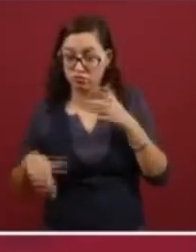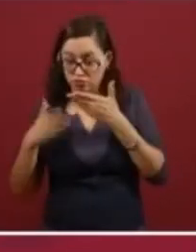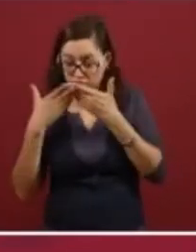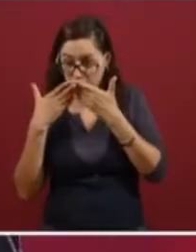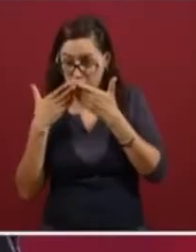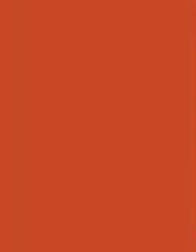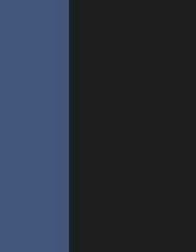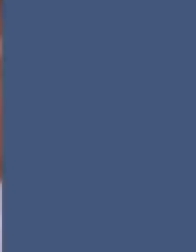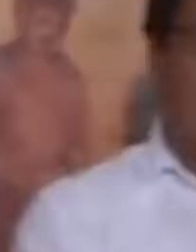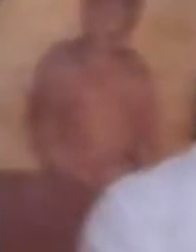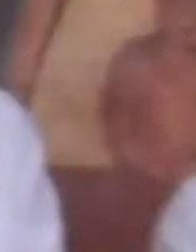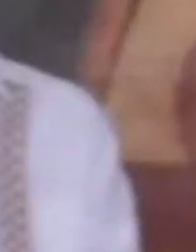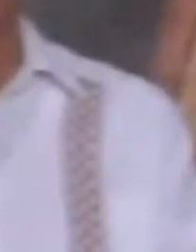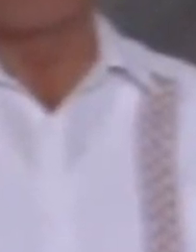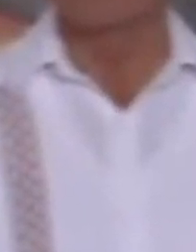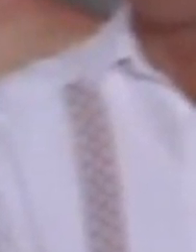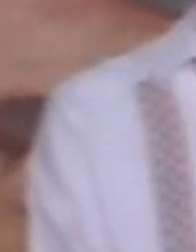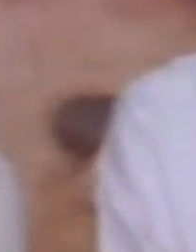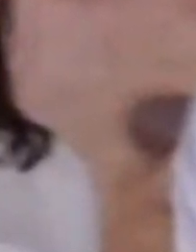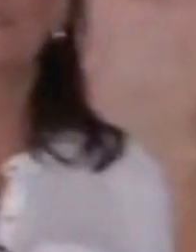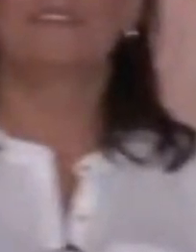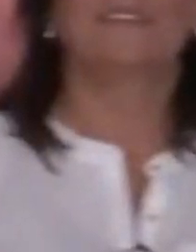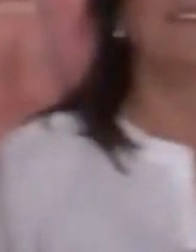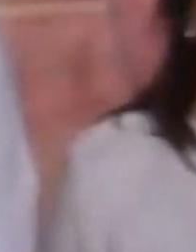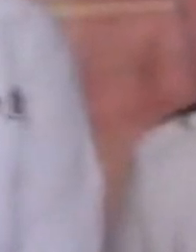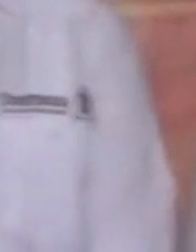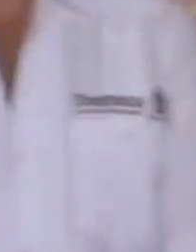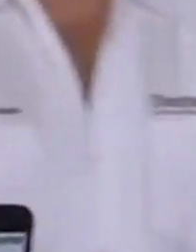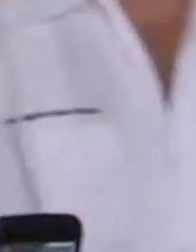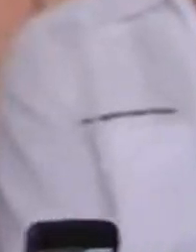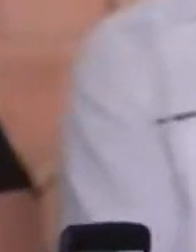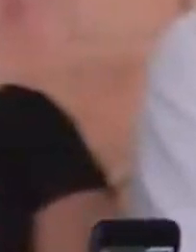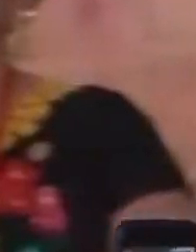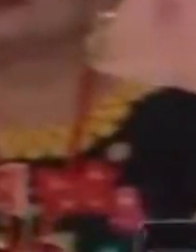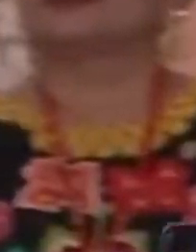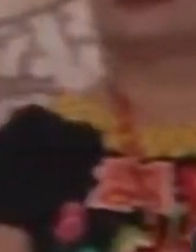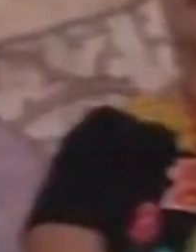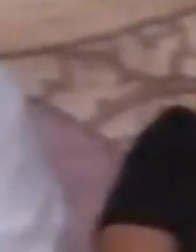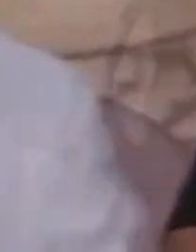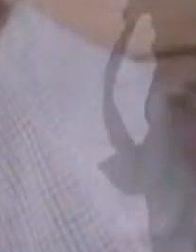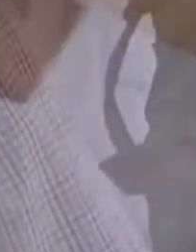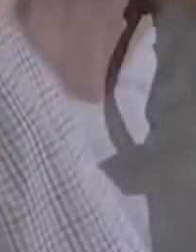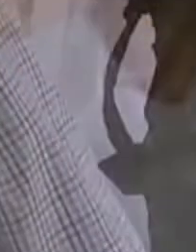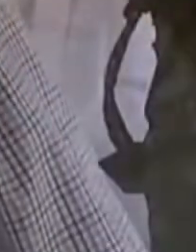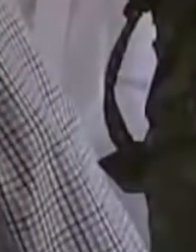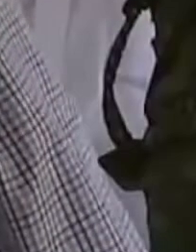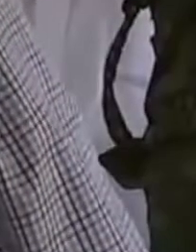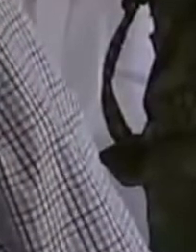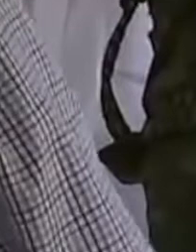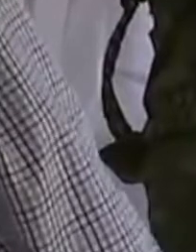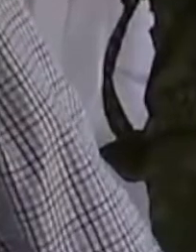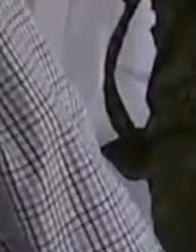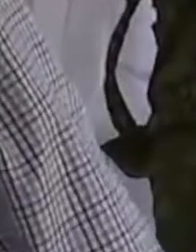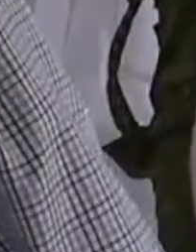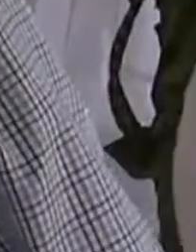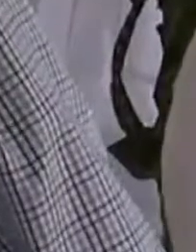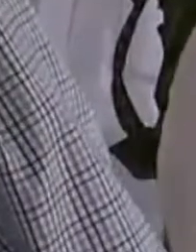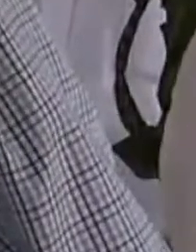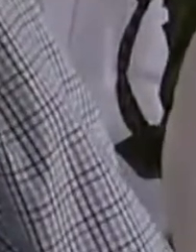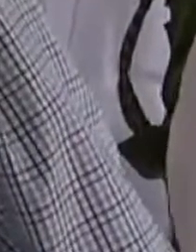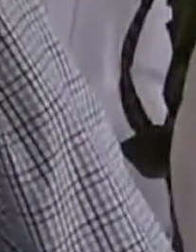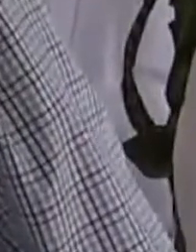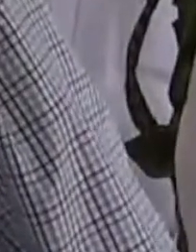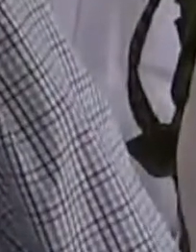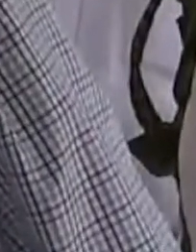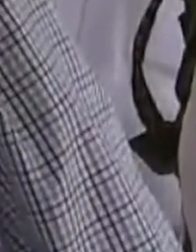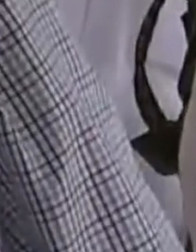públicos. Señaló que si hay algo que lo hace enojar es la corrupción y que hay vivales que se quieren pasar de listos diciendo